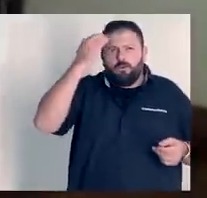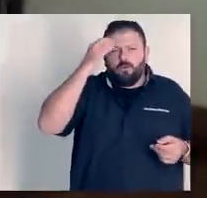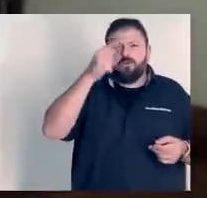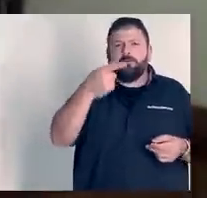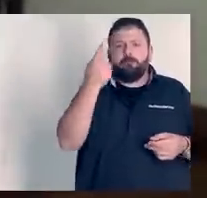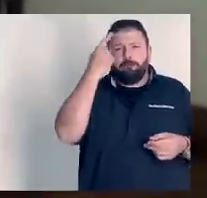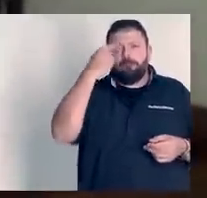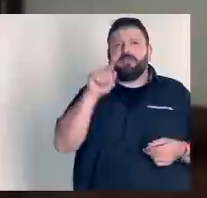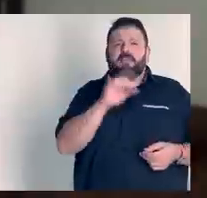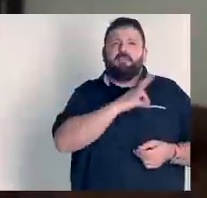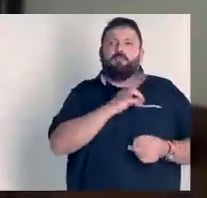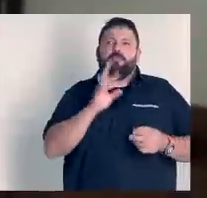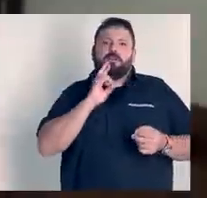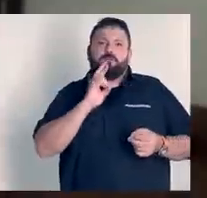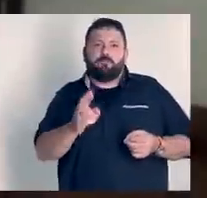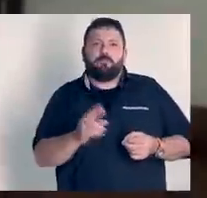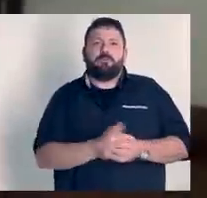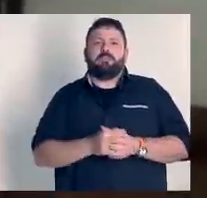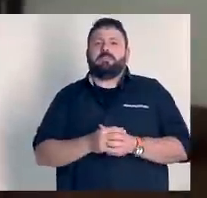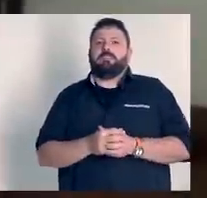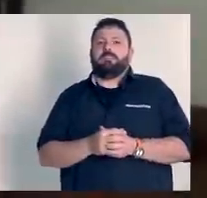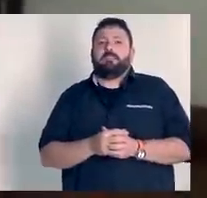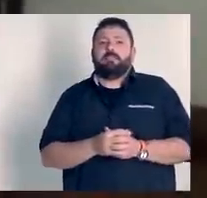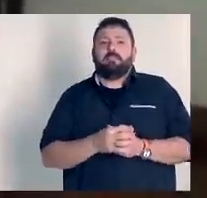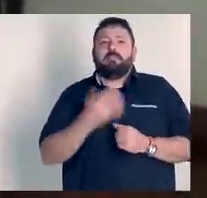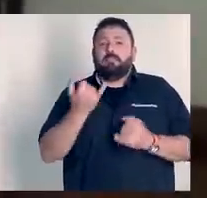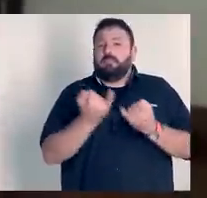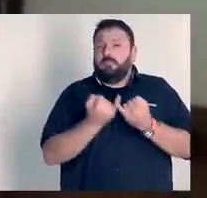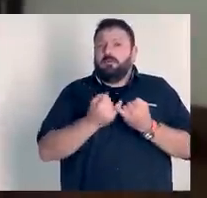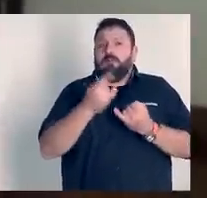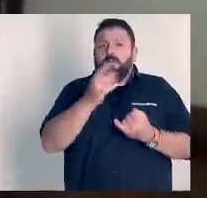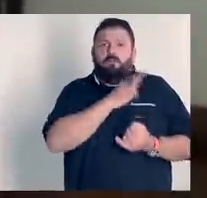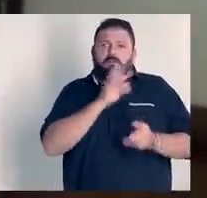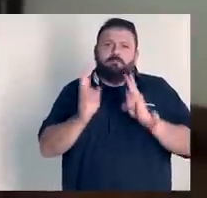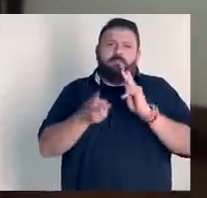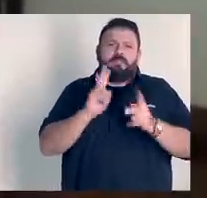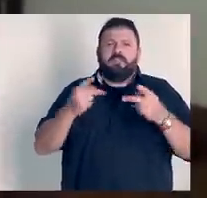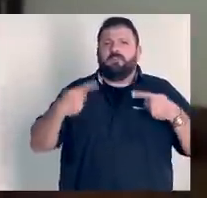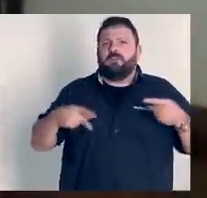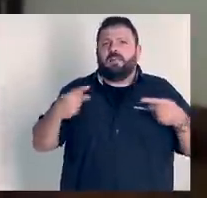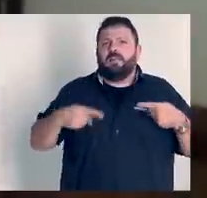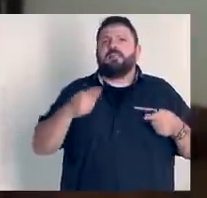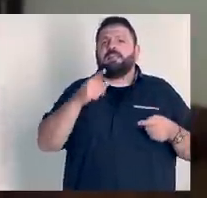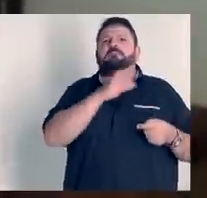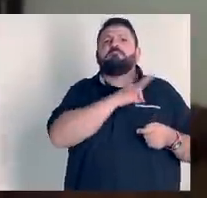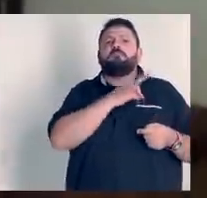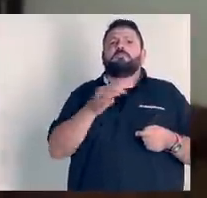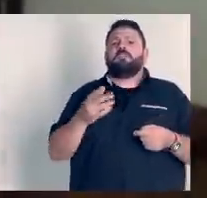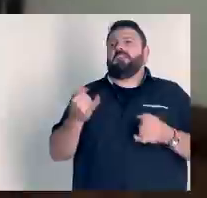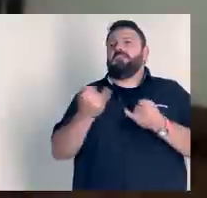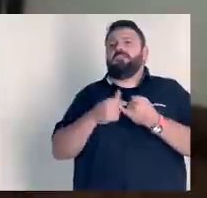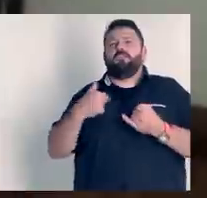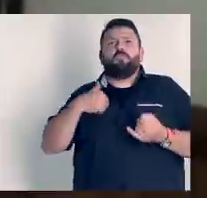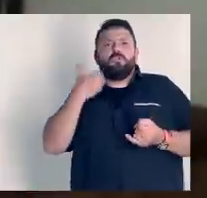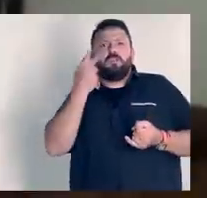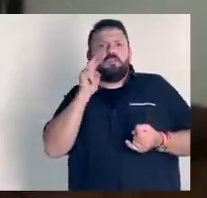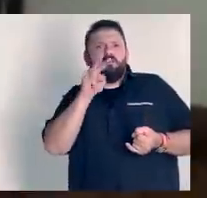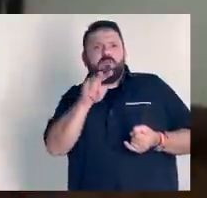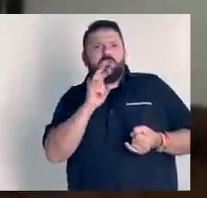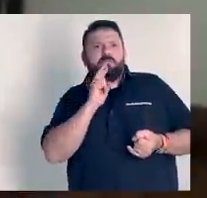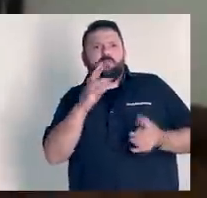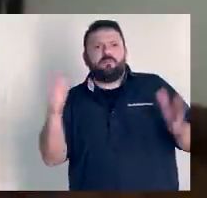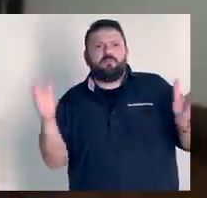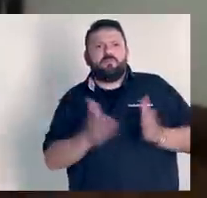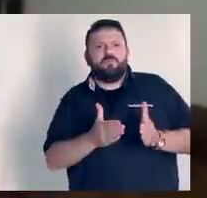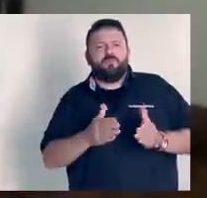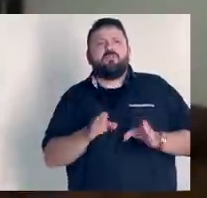propio resultado, porque eso es lo que va a hacer que tú puedas platicar con la gente y que la gente te diga, oye, yo quiero bajar como tú, oye, yo también estoy